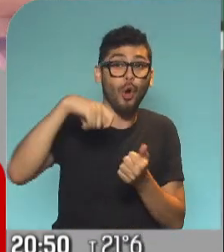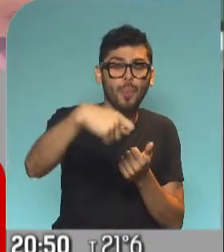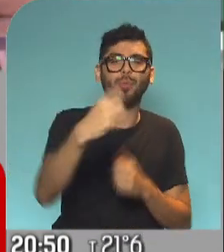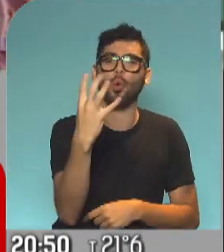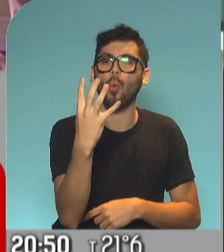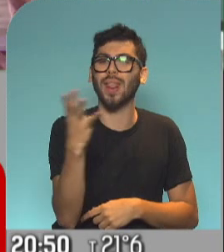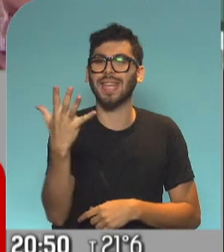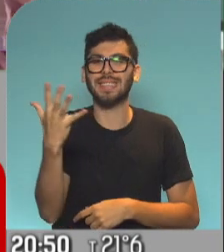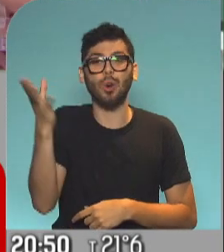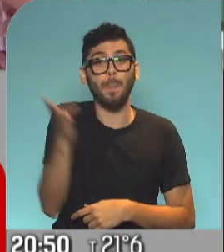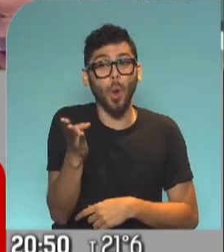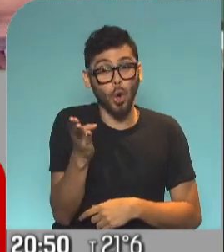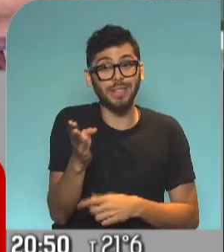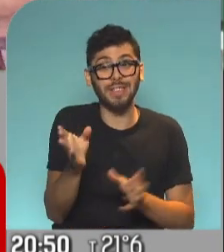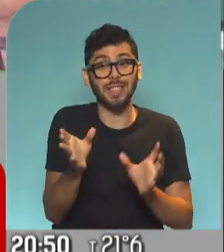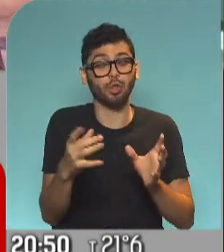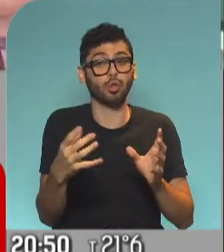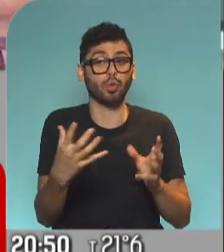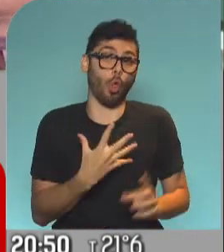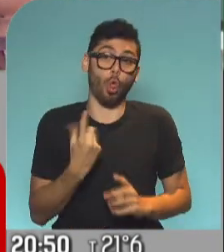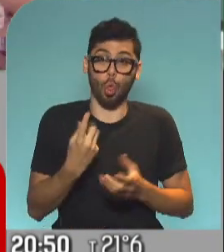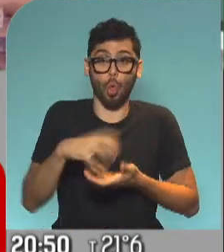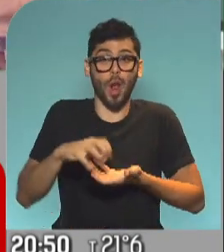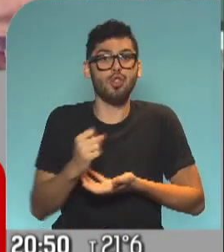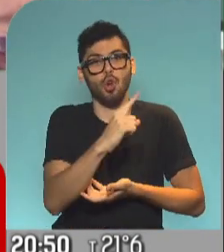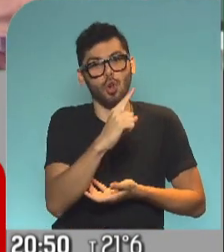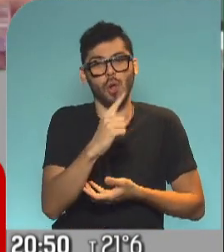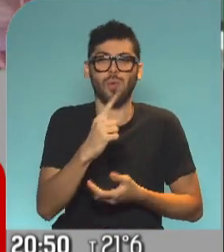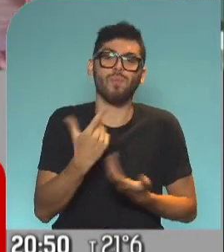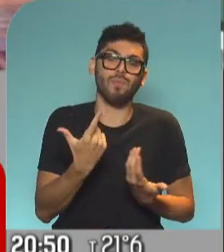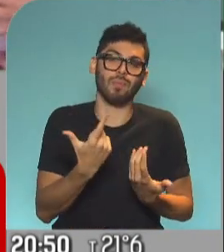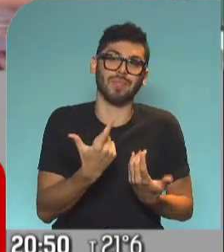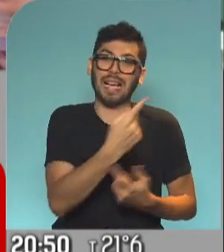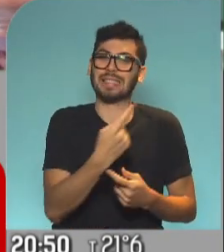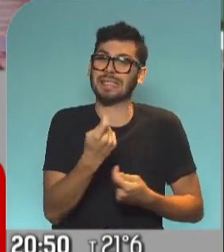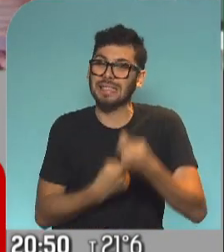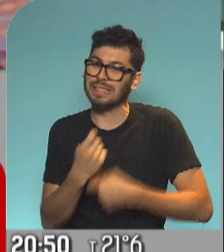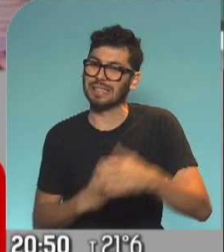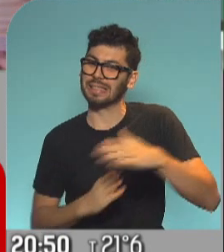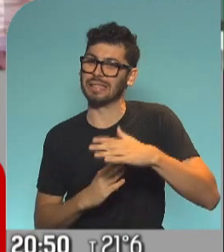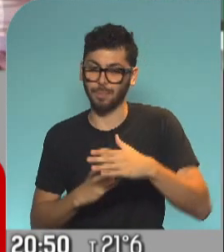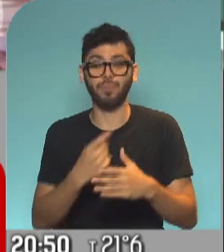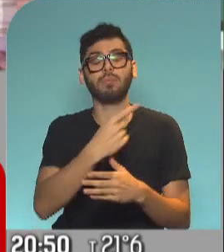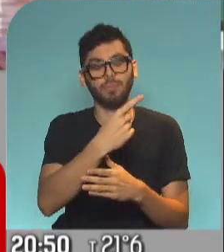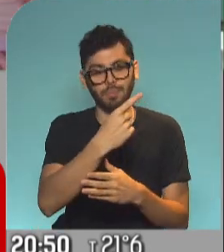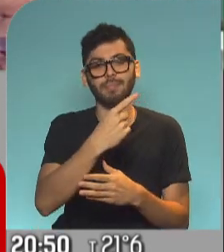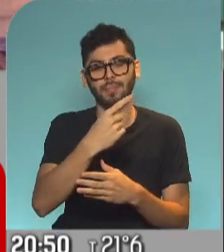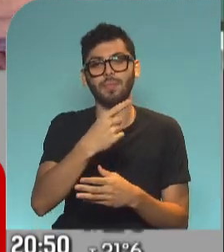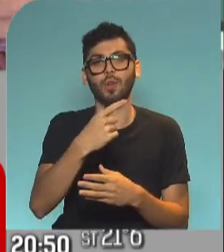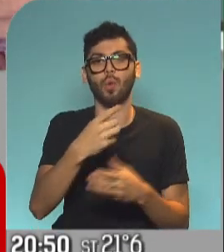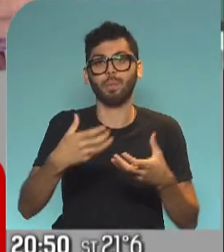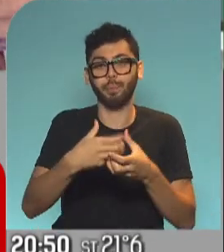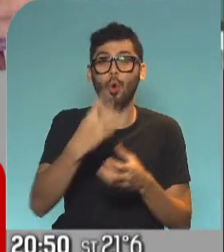participación lo tiene este grupo que realmente dificulta las negociaciones bueno 45 por ciento de este bono reestructurar que son más de